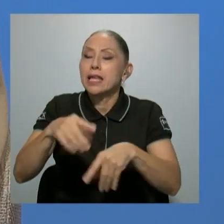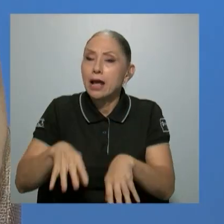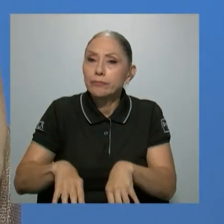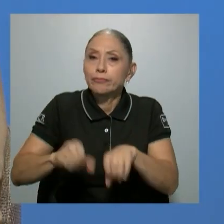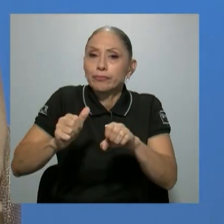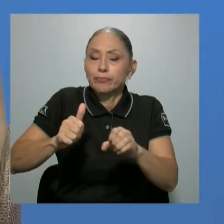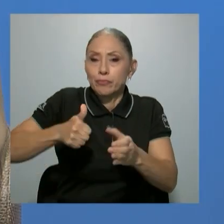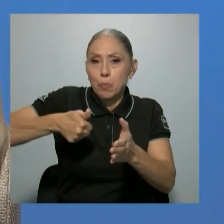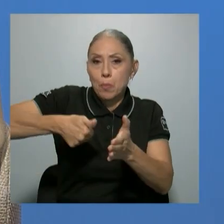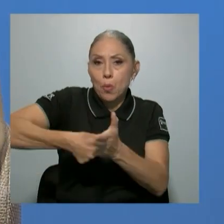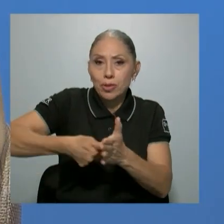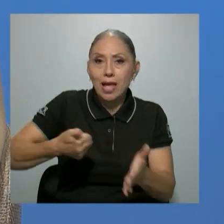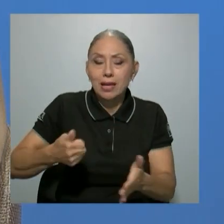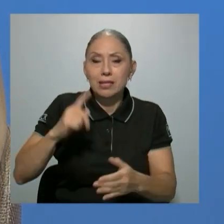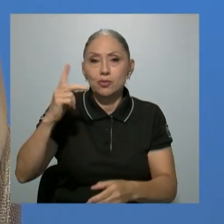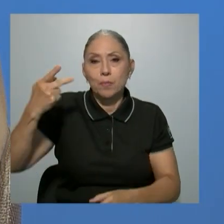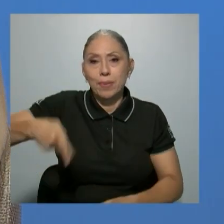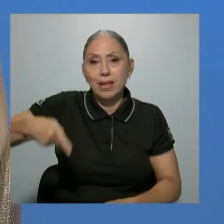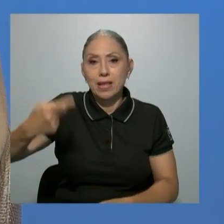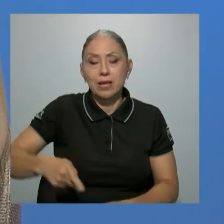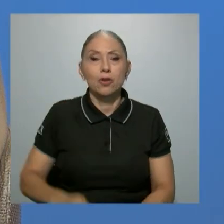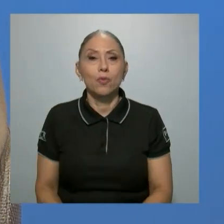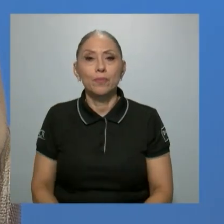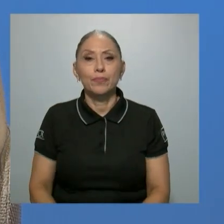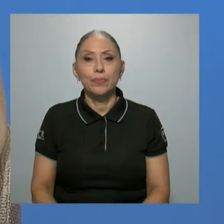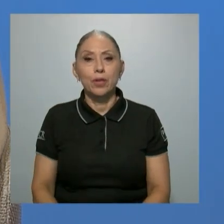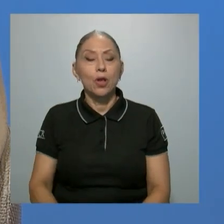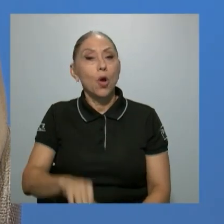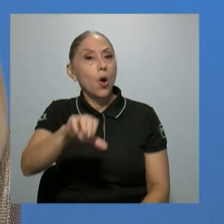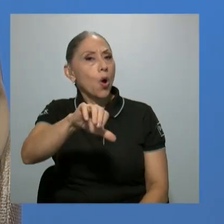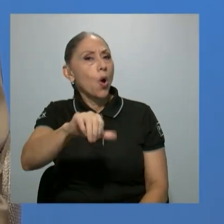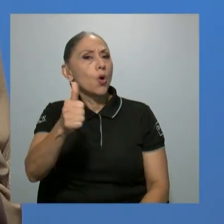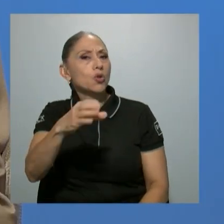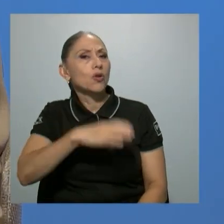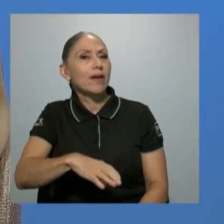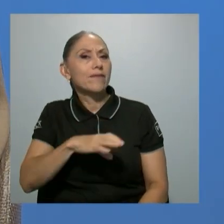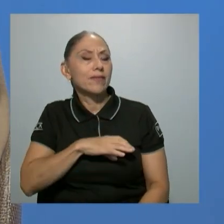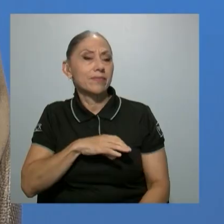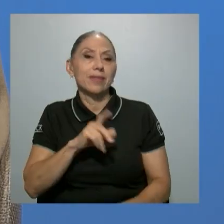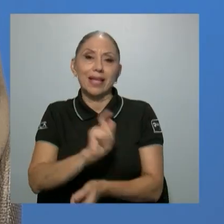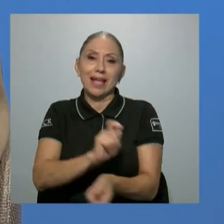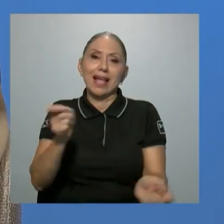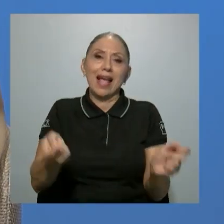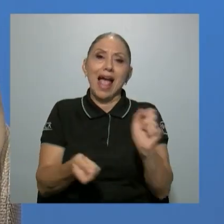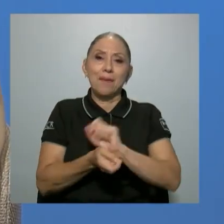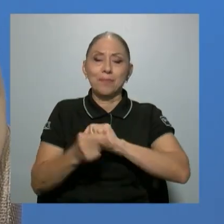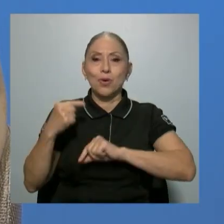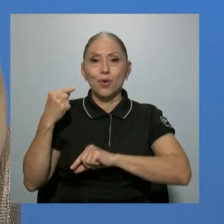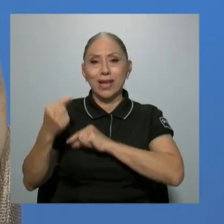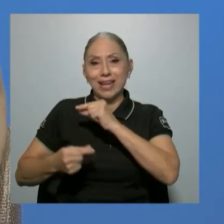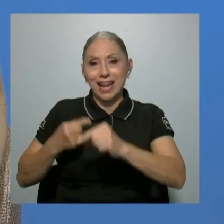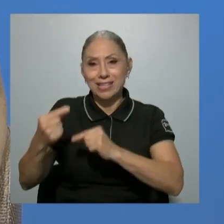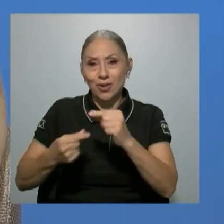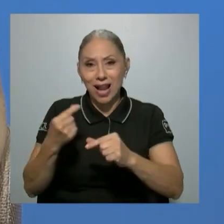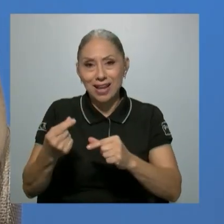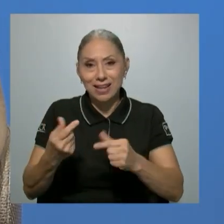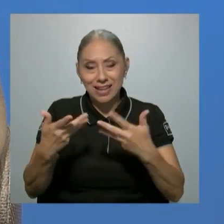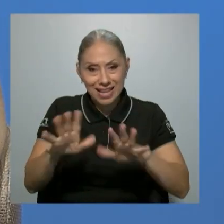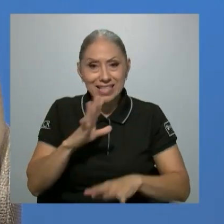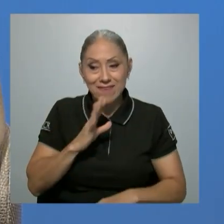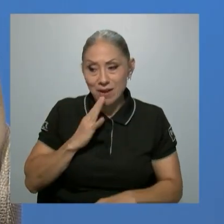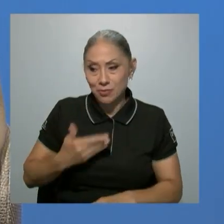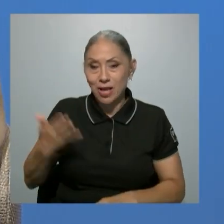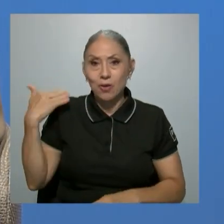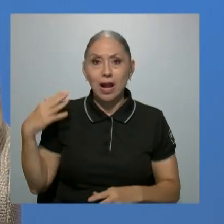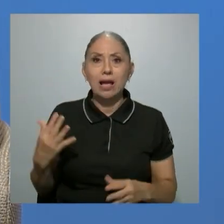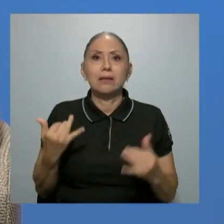peligro. El otro factor que incide es el cambio generacional, que ya hablamos ahora, y que efectivamente el